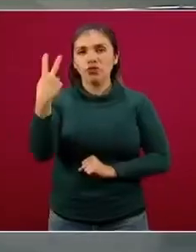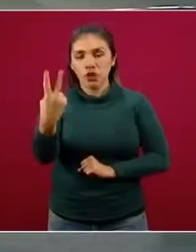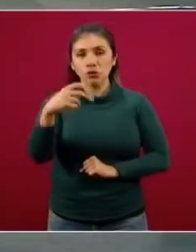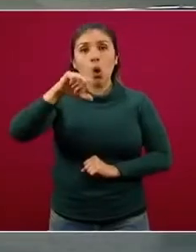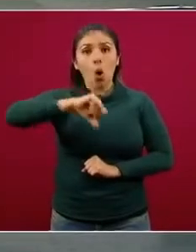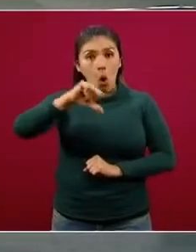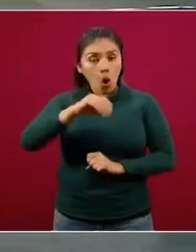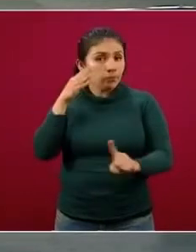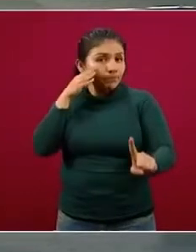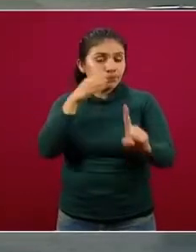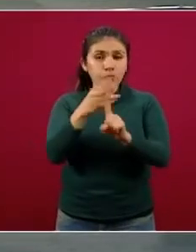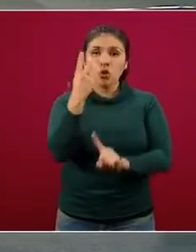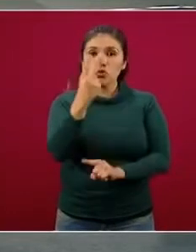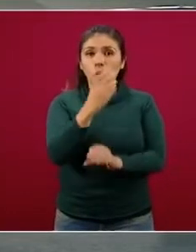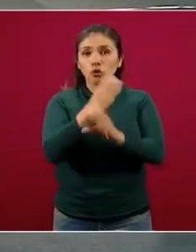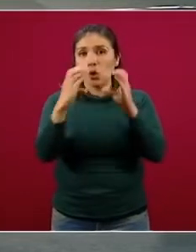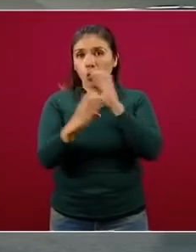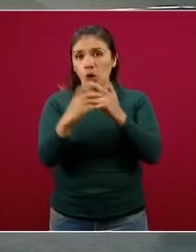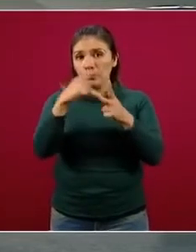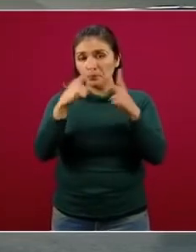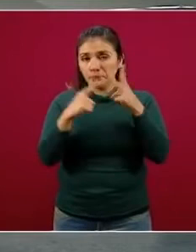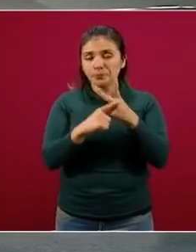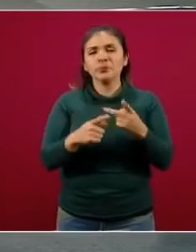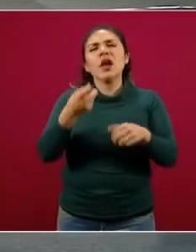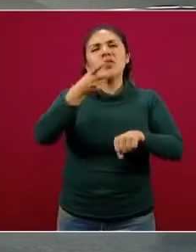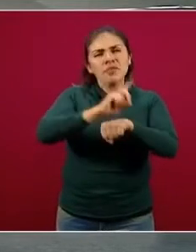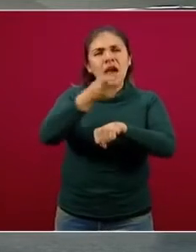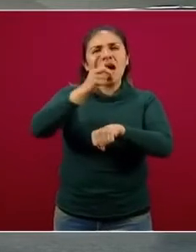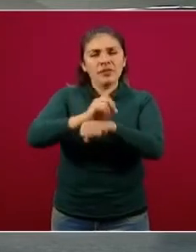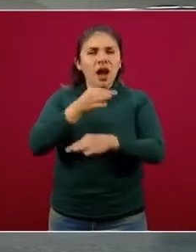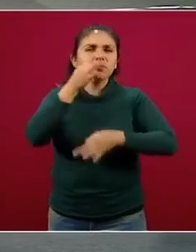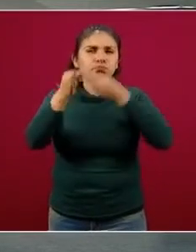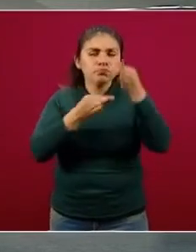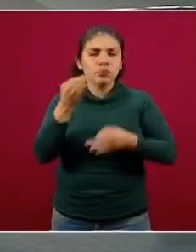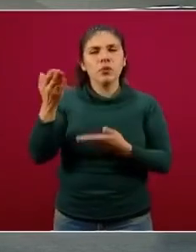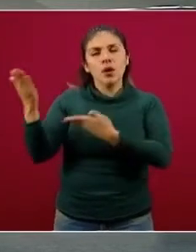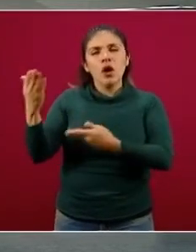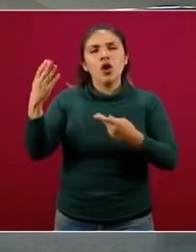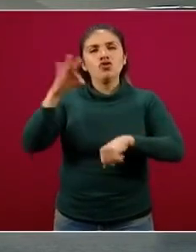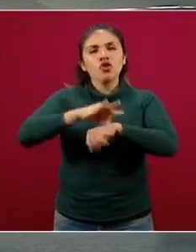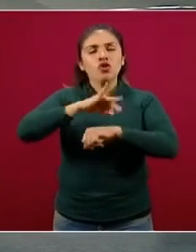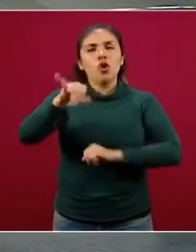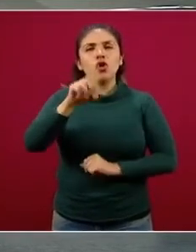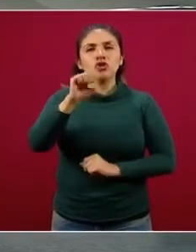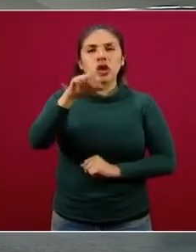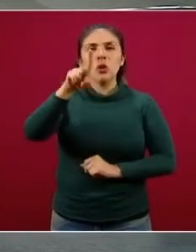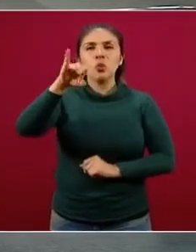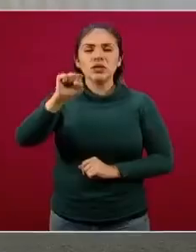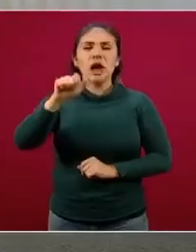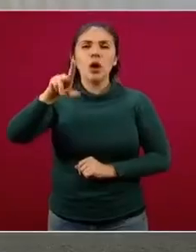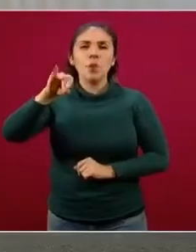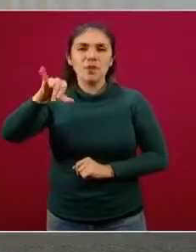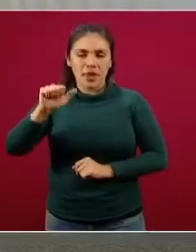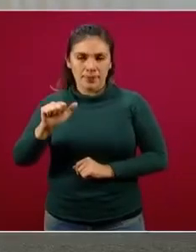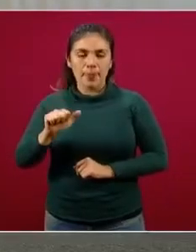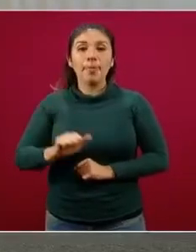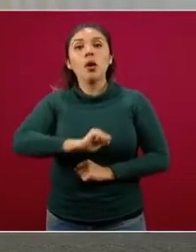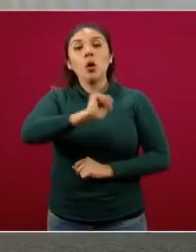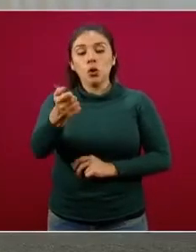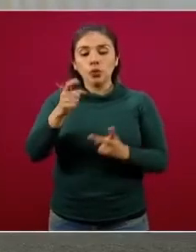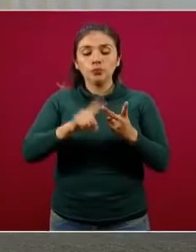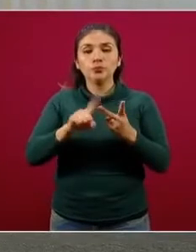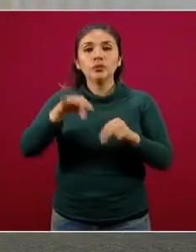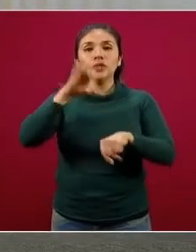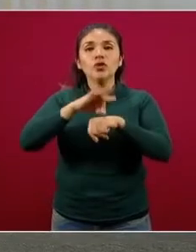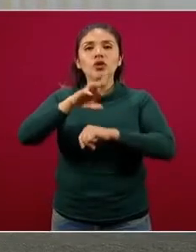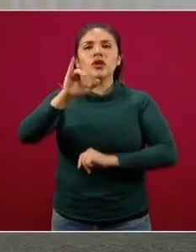vamos a concentrar en dos elementos: el informe técnico diario, que será presentado por el doctor José Luis Alomía, director general de epidemiología, y el doctor